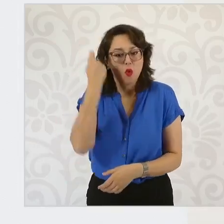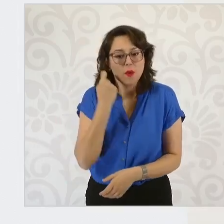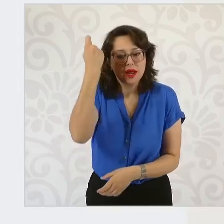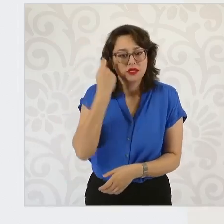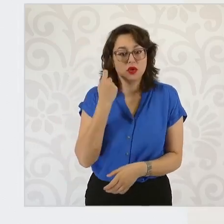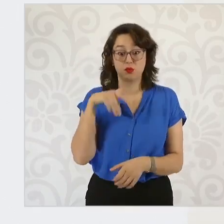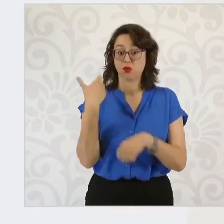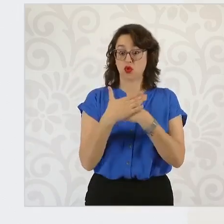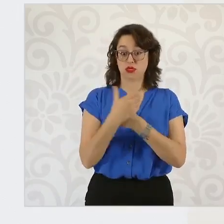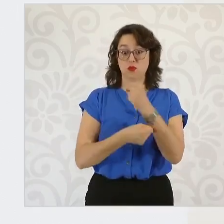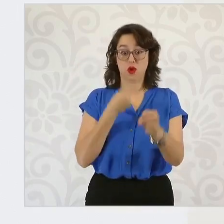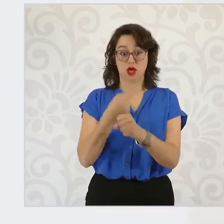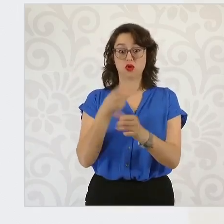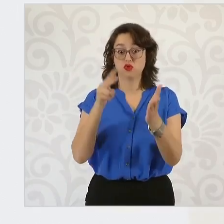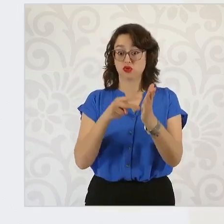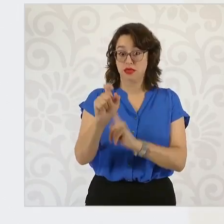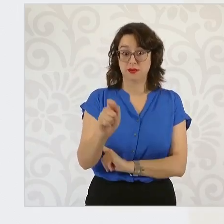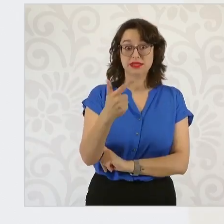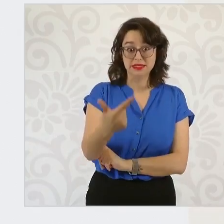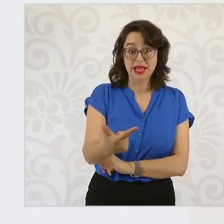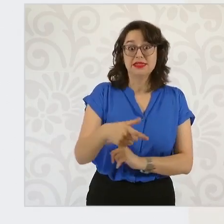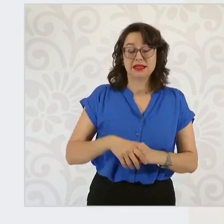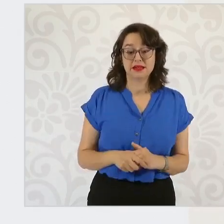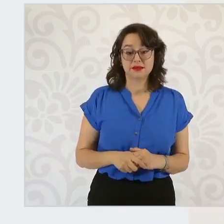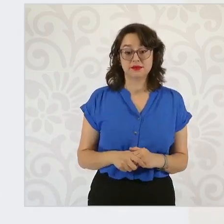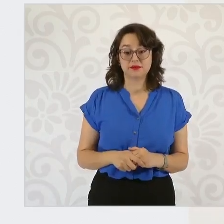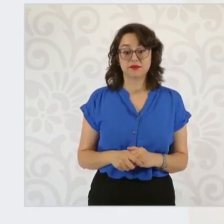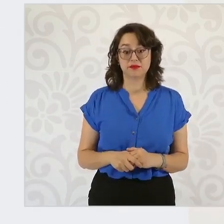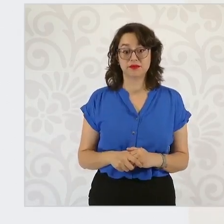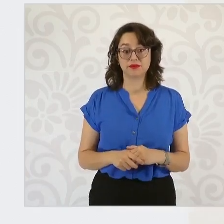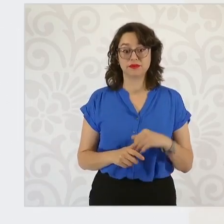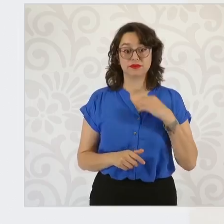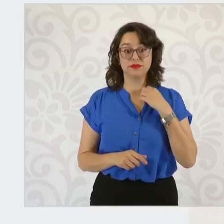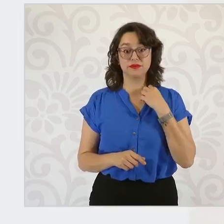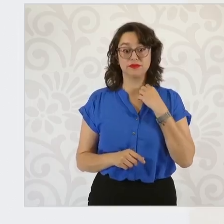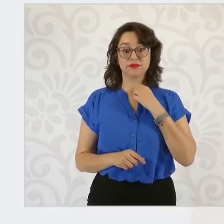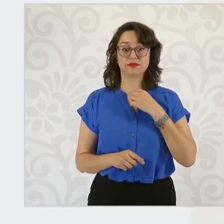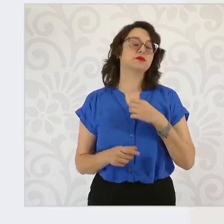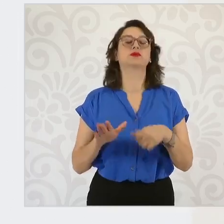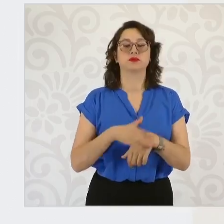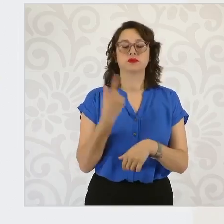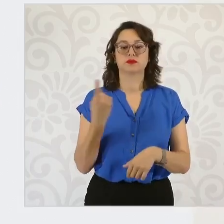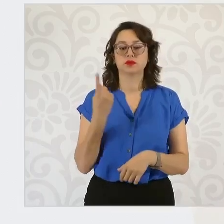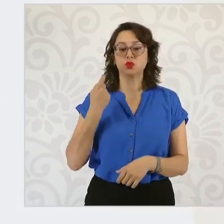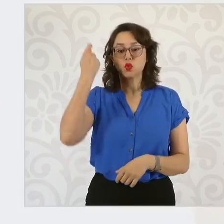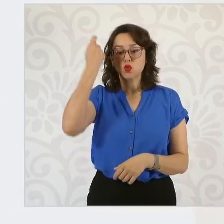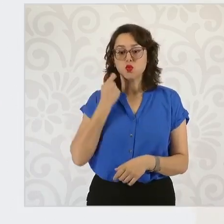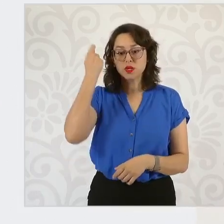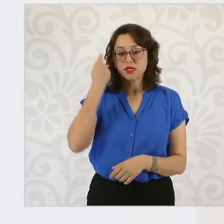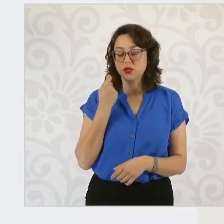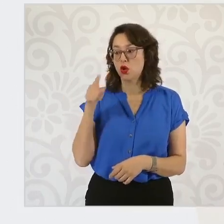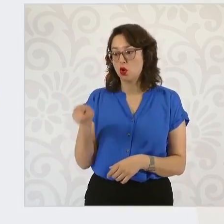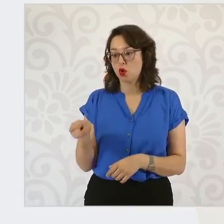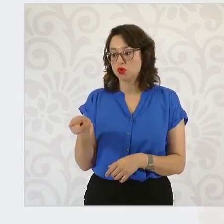2027. O sea, porque cuando te jubilas antes, pues hay recurso adicional, porque hay que contratar